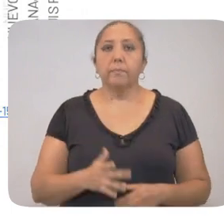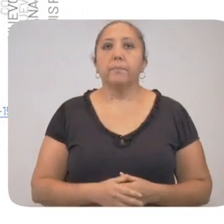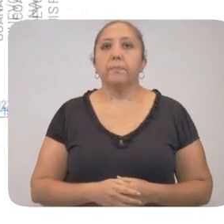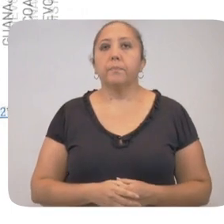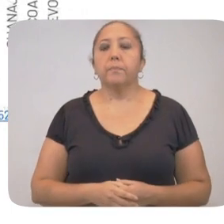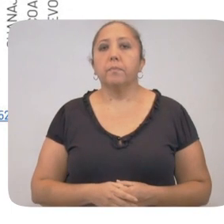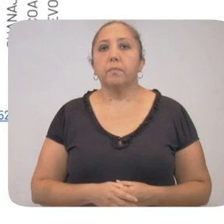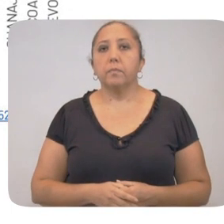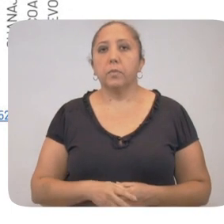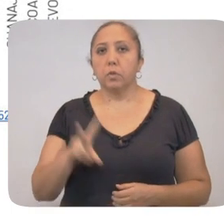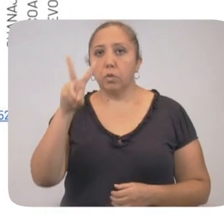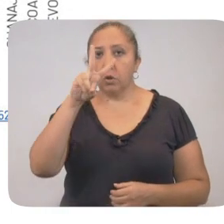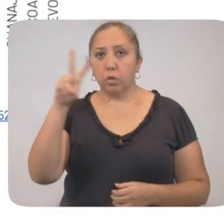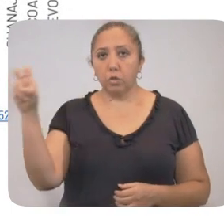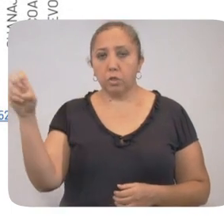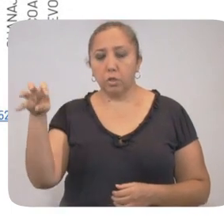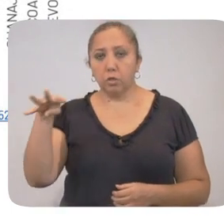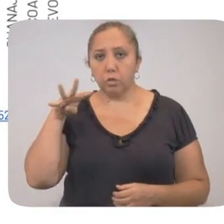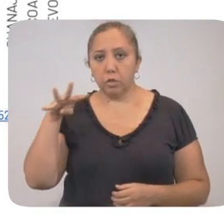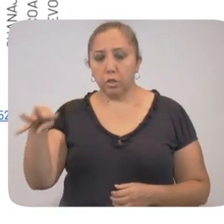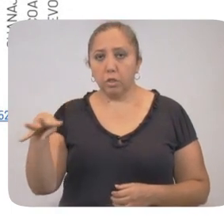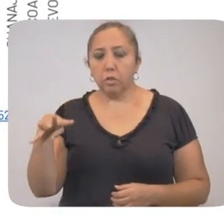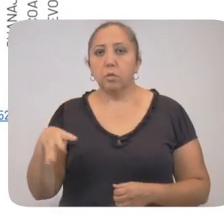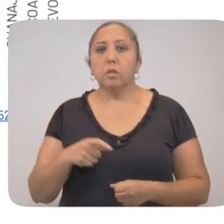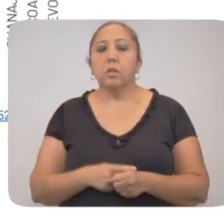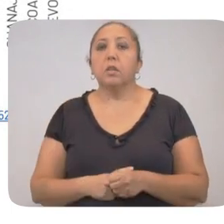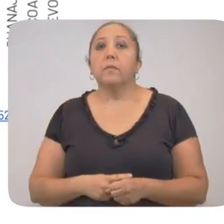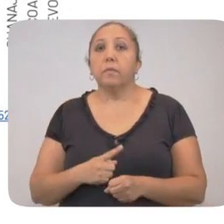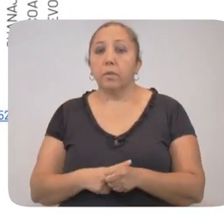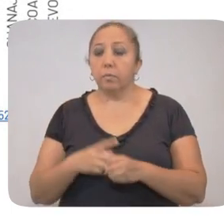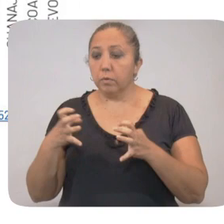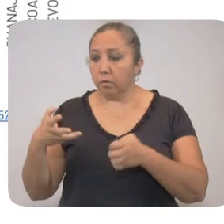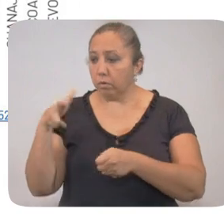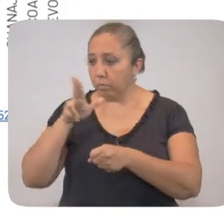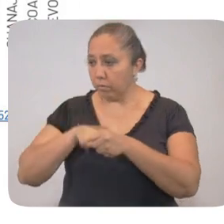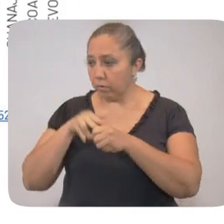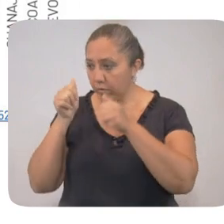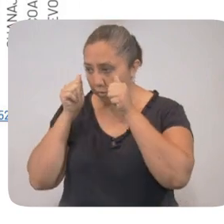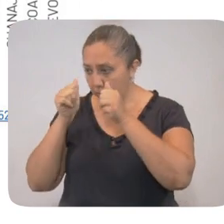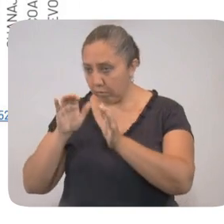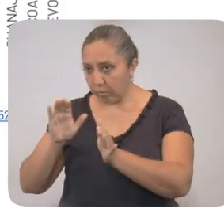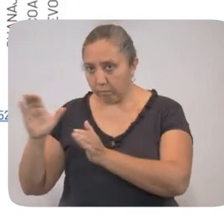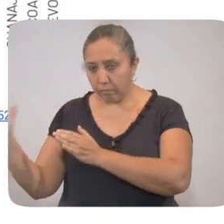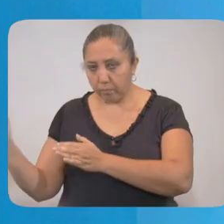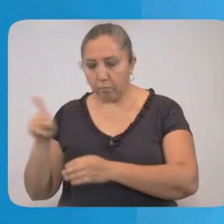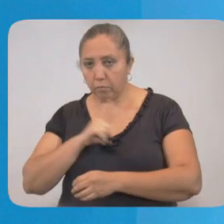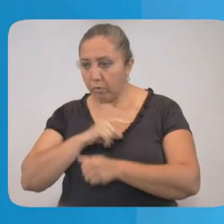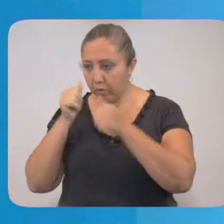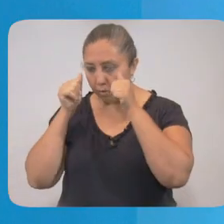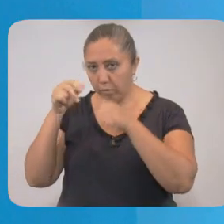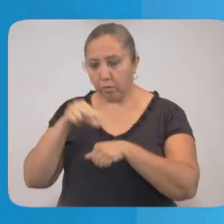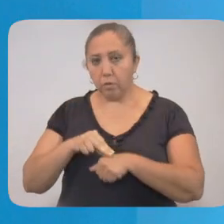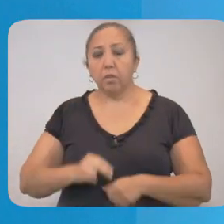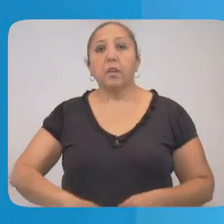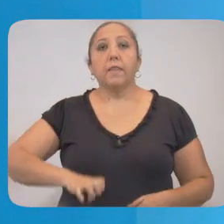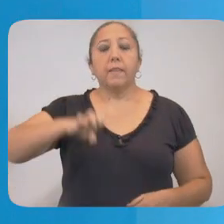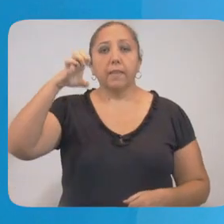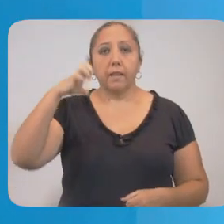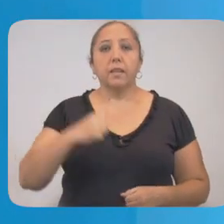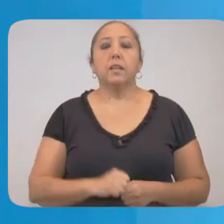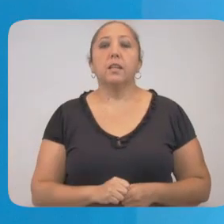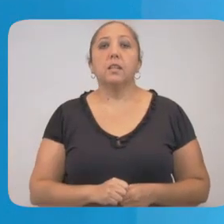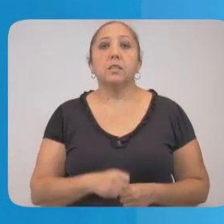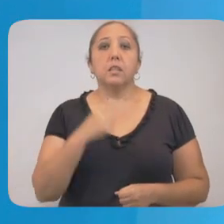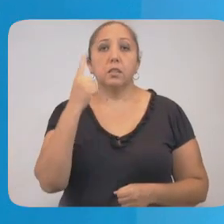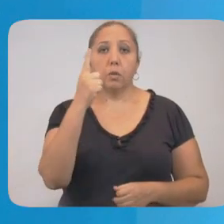leves. 219 de los casos confirmados están hospitalizados y en aislamiento total. El rango de edad de los